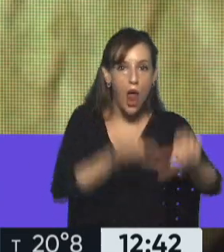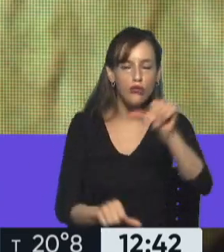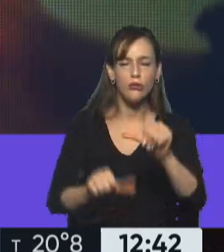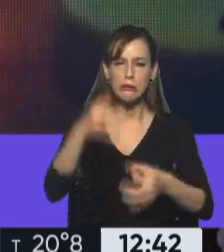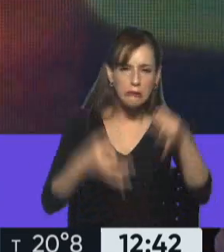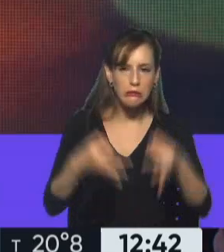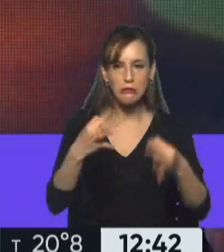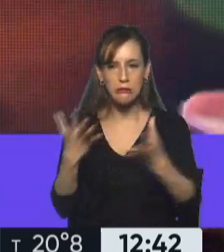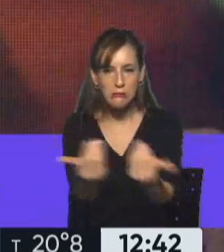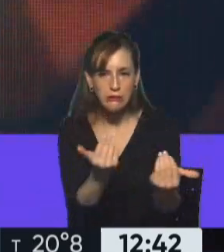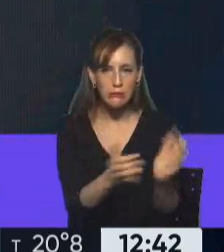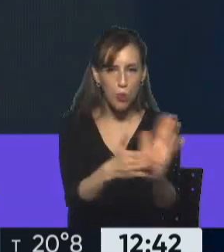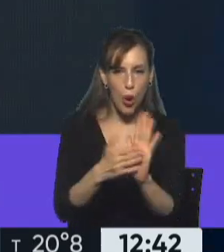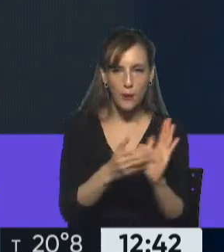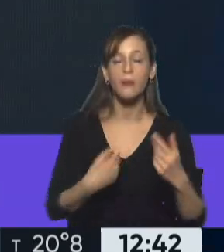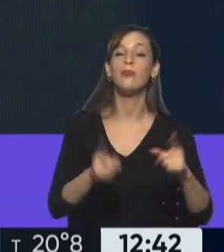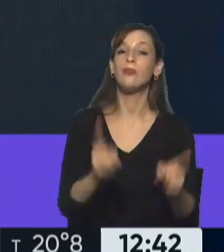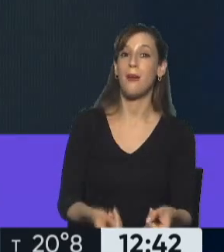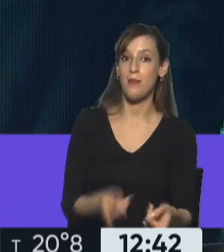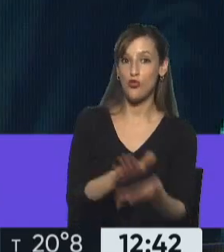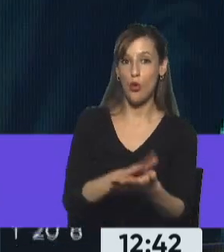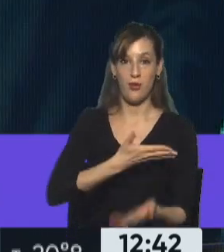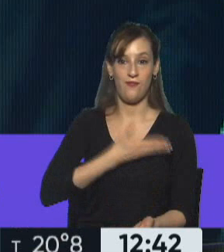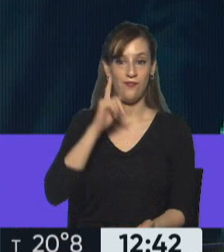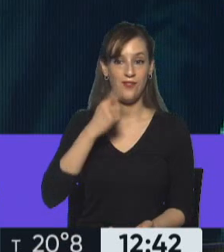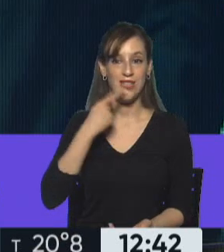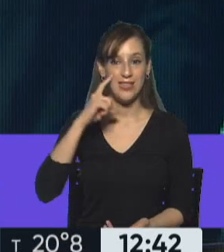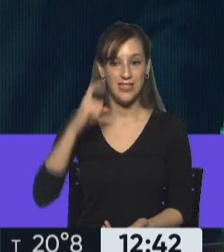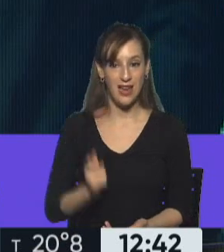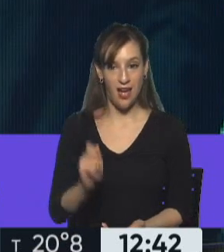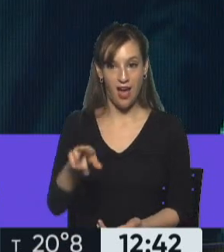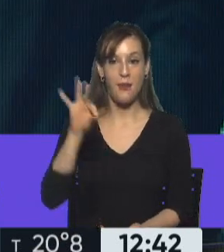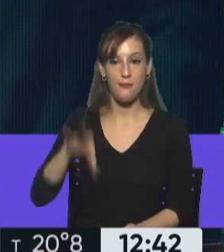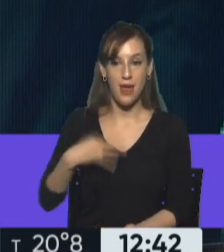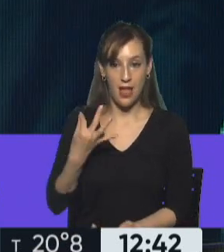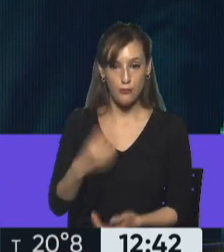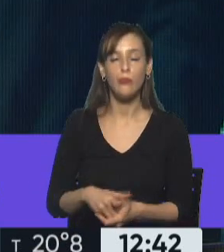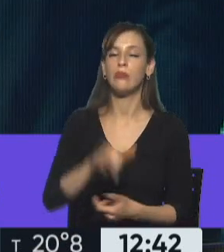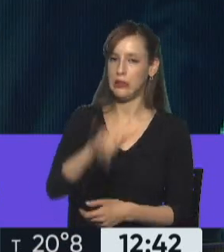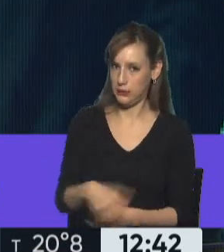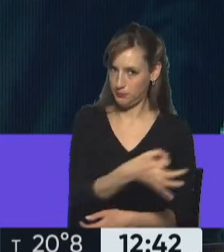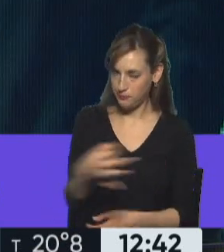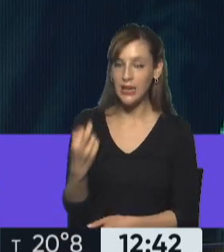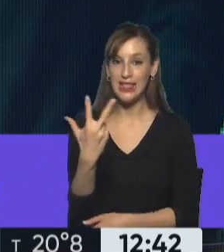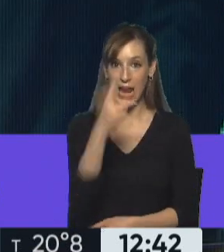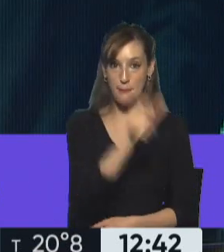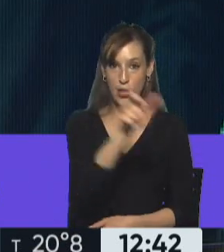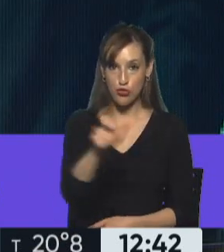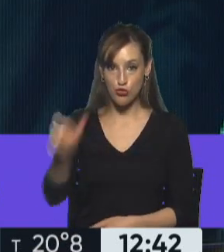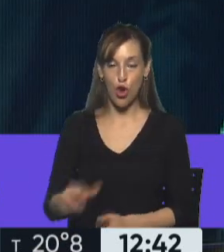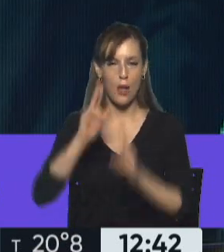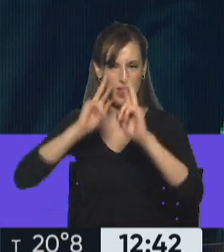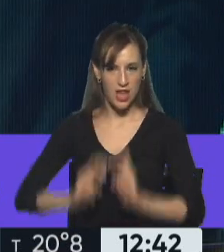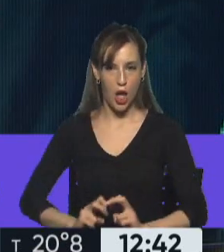los premios nobel de física exactamente los premios nobel de física se dieron a tres investigadores dos por un lado